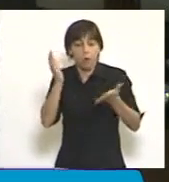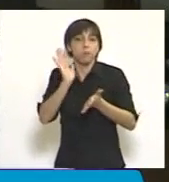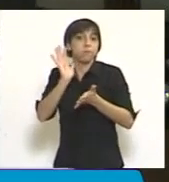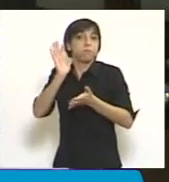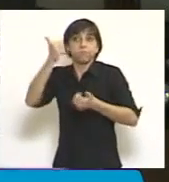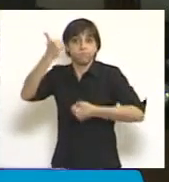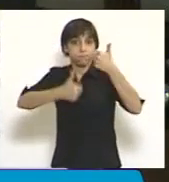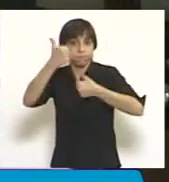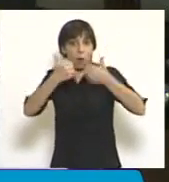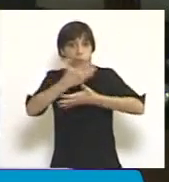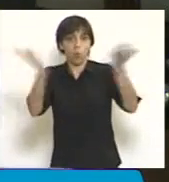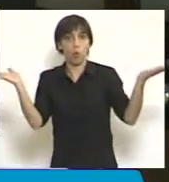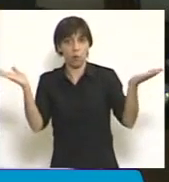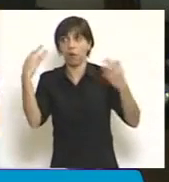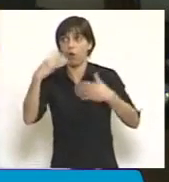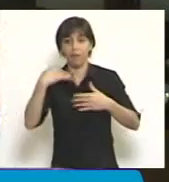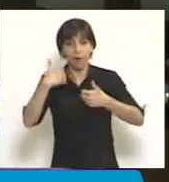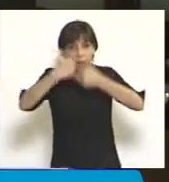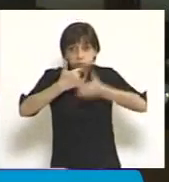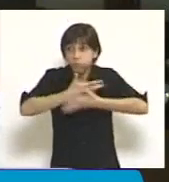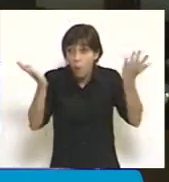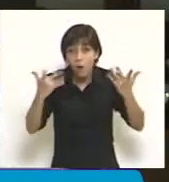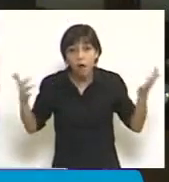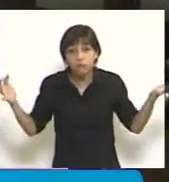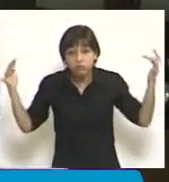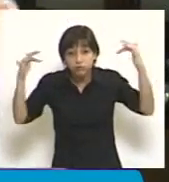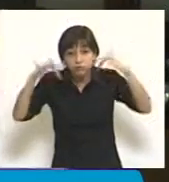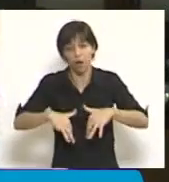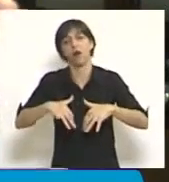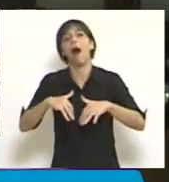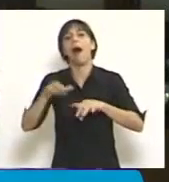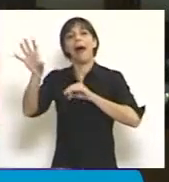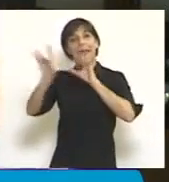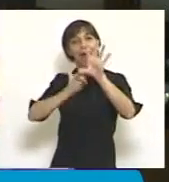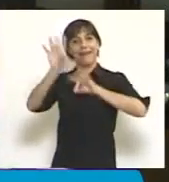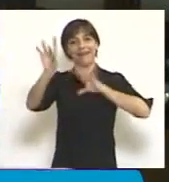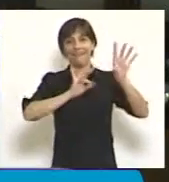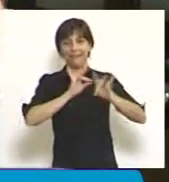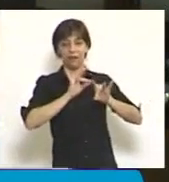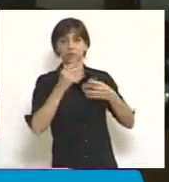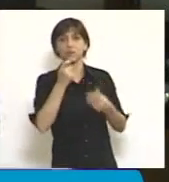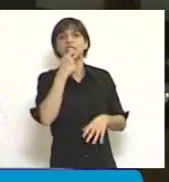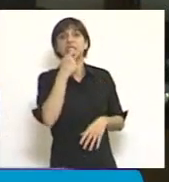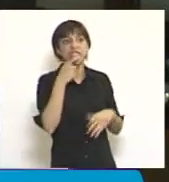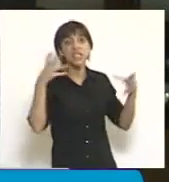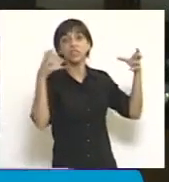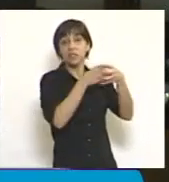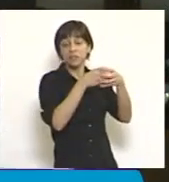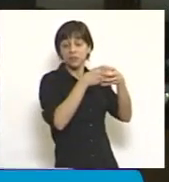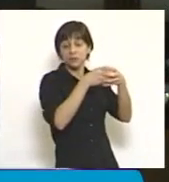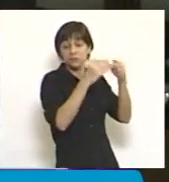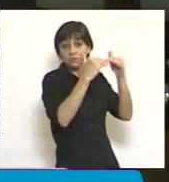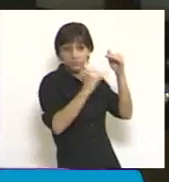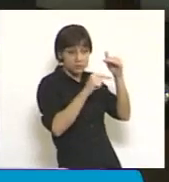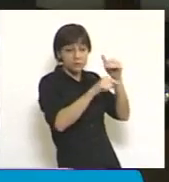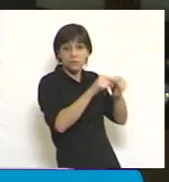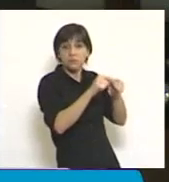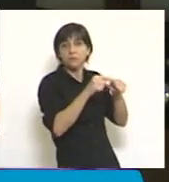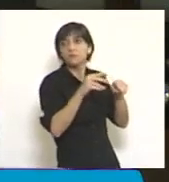el Consejo de la Magistratura ordena que el Consejo de la Magistratura seleccione a los candidatos a ser